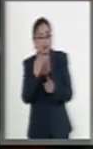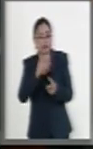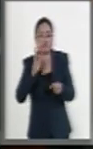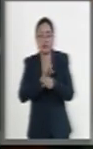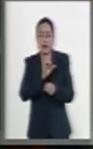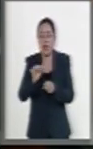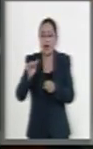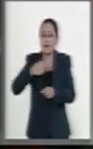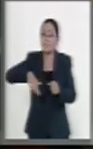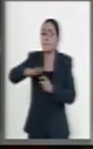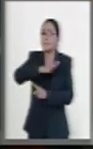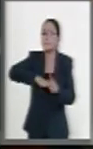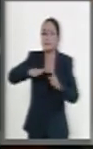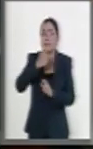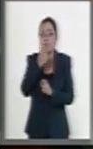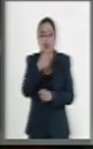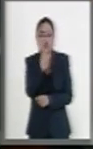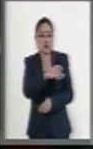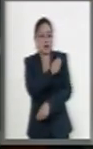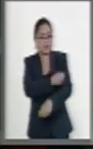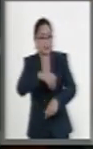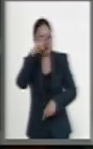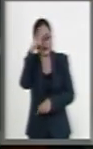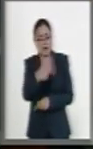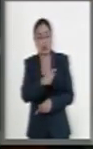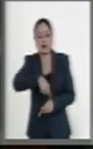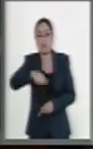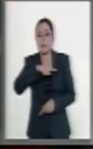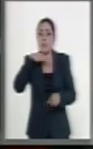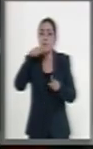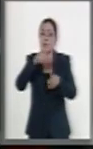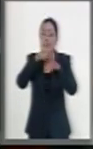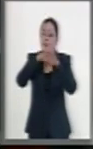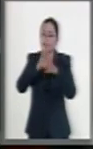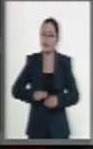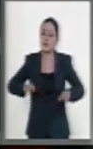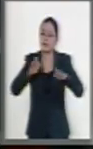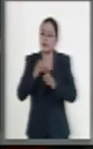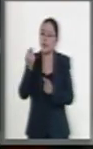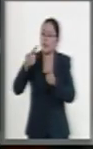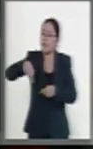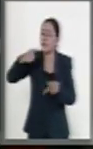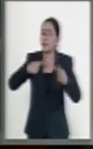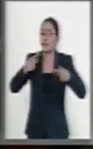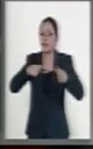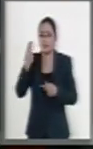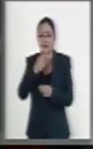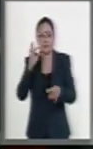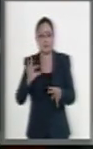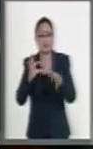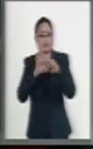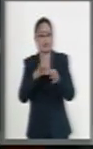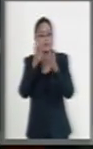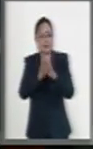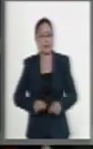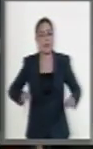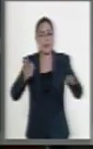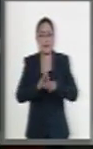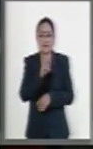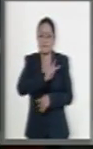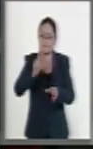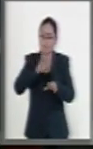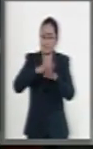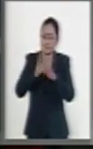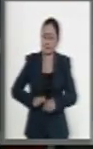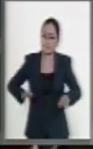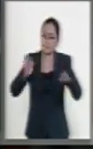mejor economía de las familias mexicanas y en especial de aquella gente que necesita la garantía de todo lo más